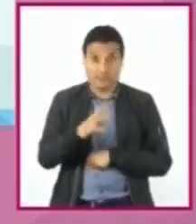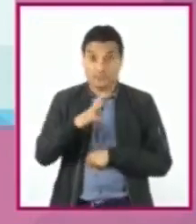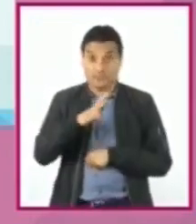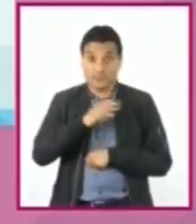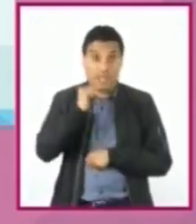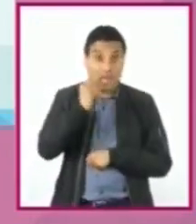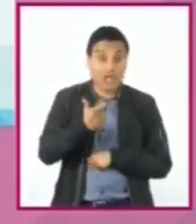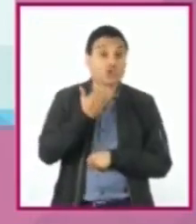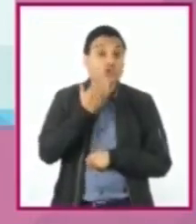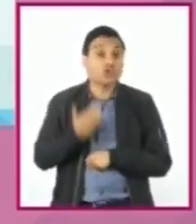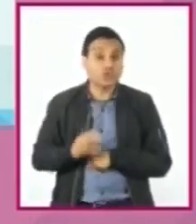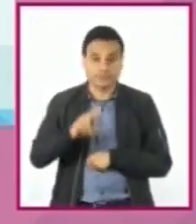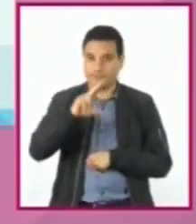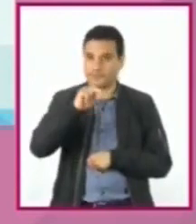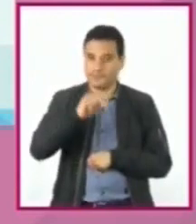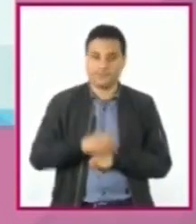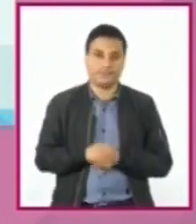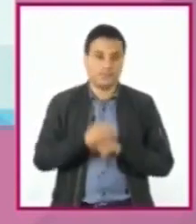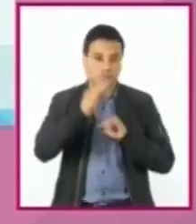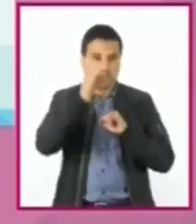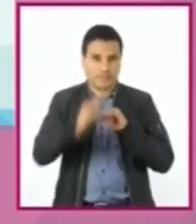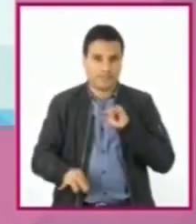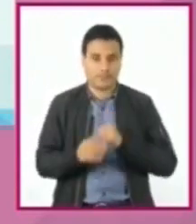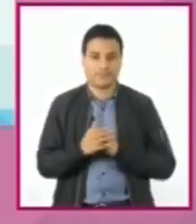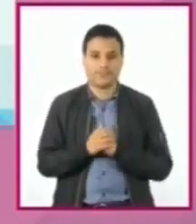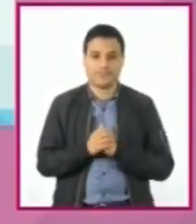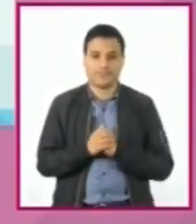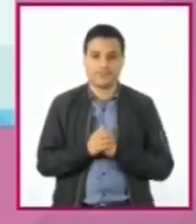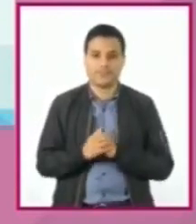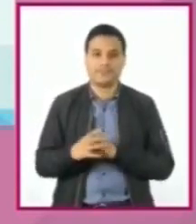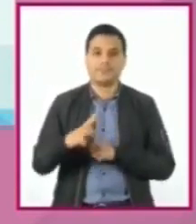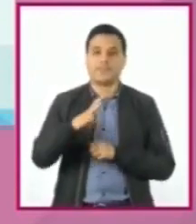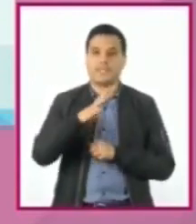deformaciones. Por último, tenemos las